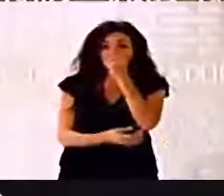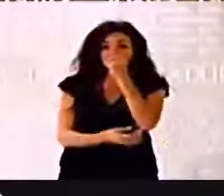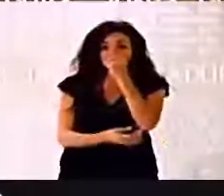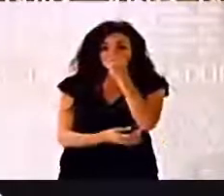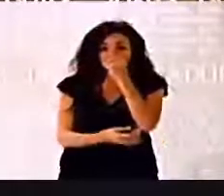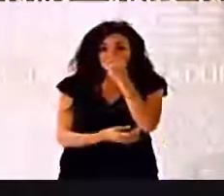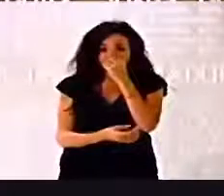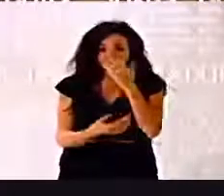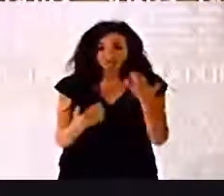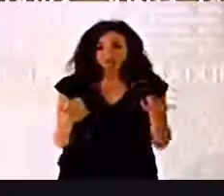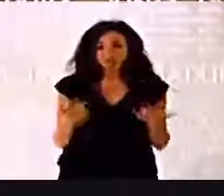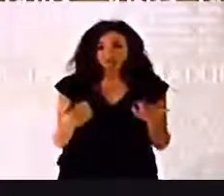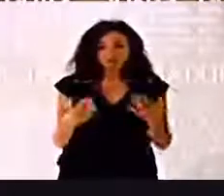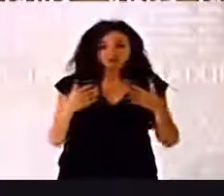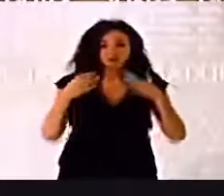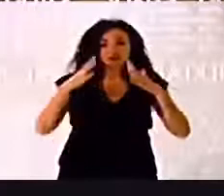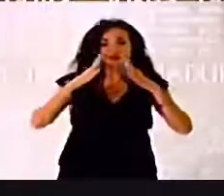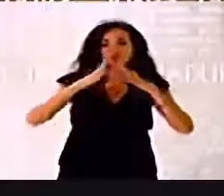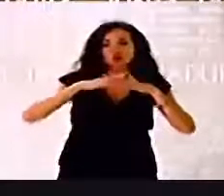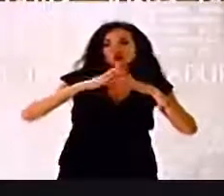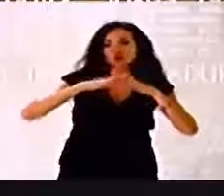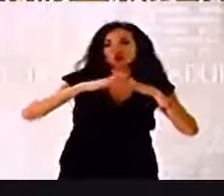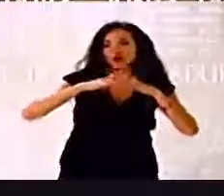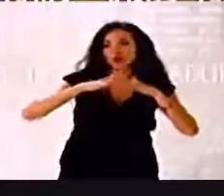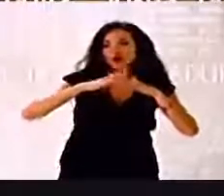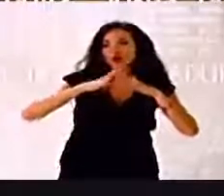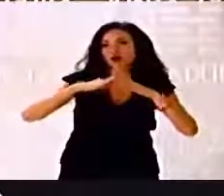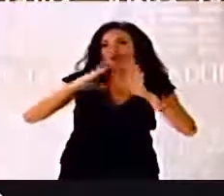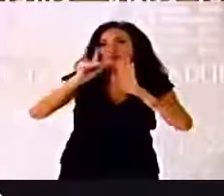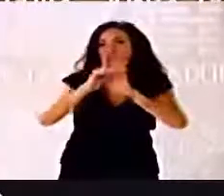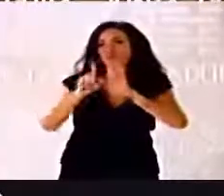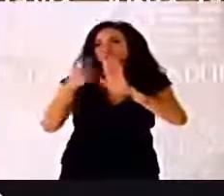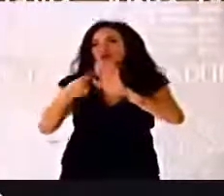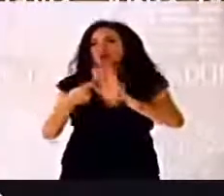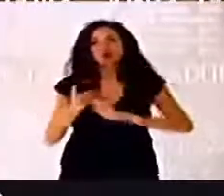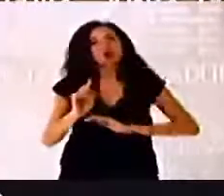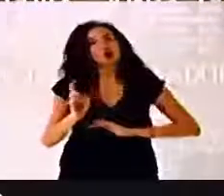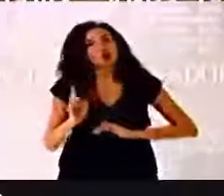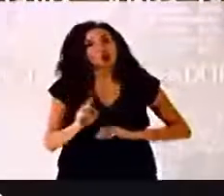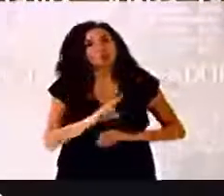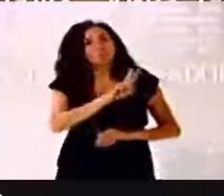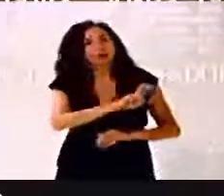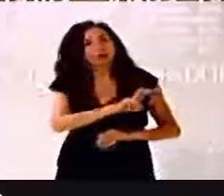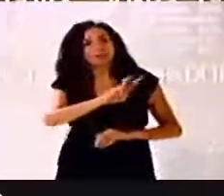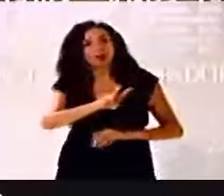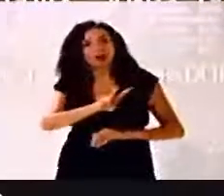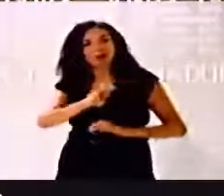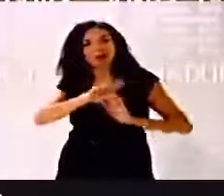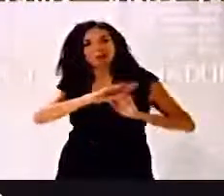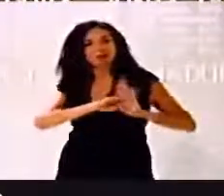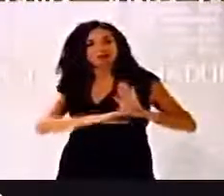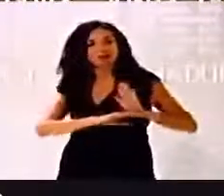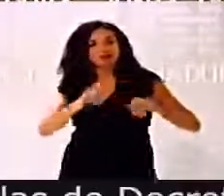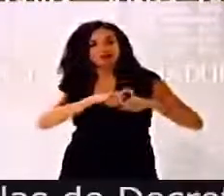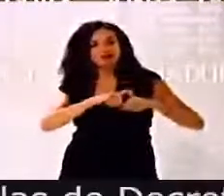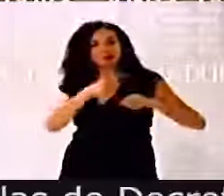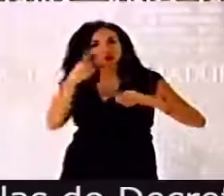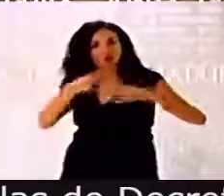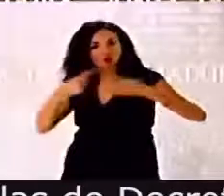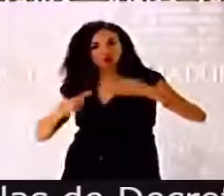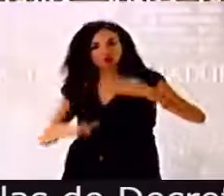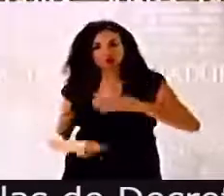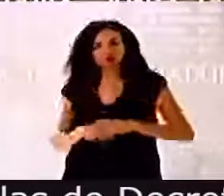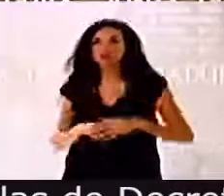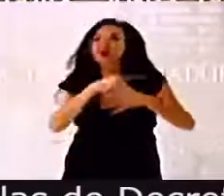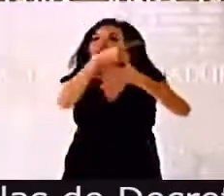la estructura o fórmula de decreto, ley. No, son válidas igualmente. Es decir, le estoy diciendo que estamos trabajando en